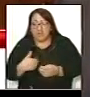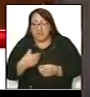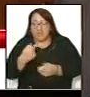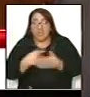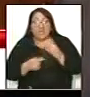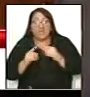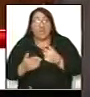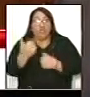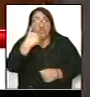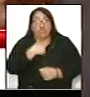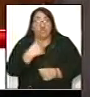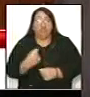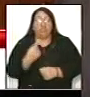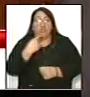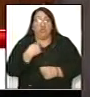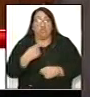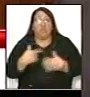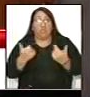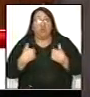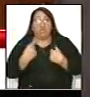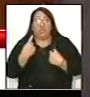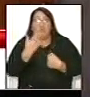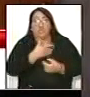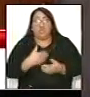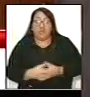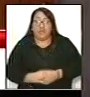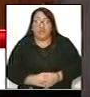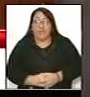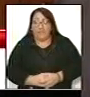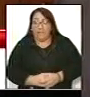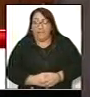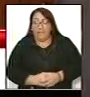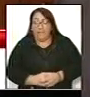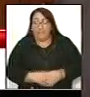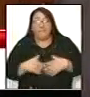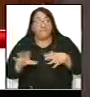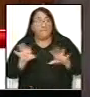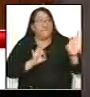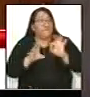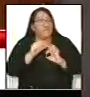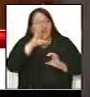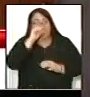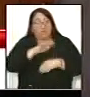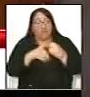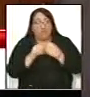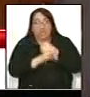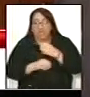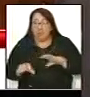sea autoproclamado. Mañana yo me puedo autoproclamar presidente y puedo elegir a mis embajadores en todo el país, como lo están haciendo otros